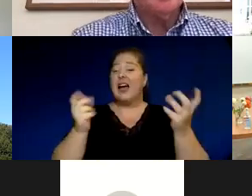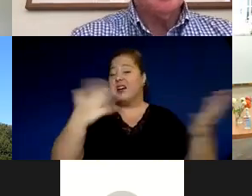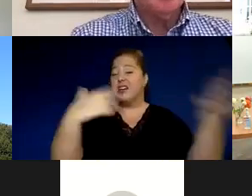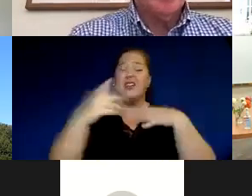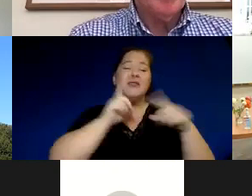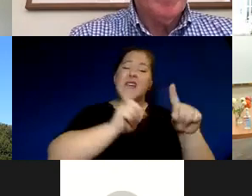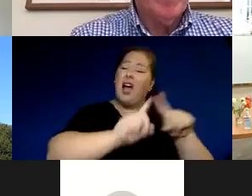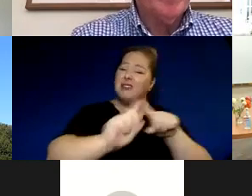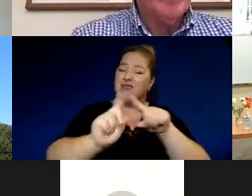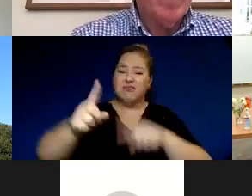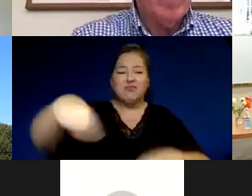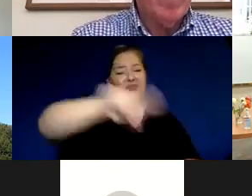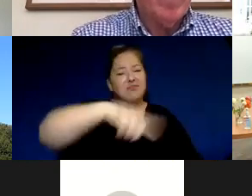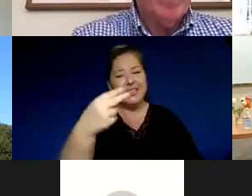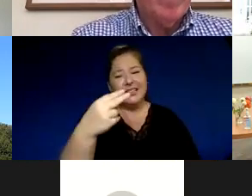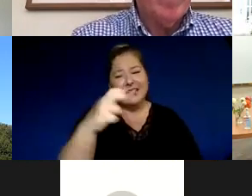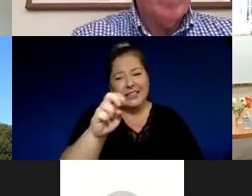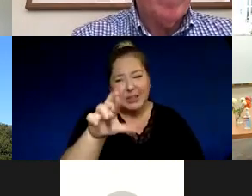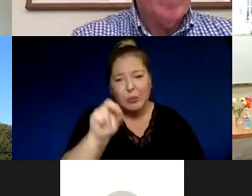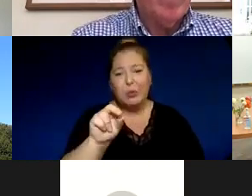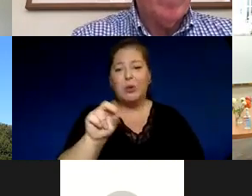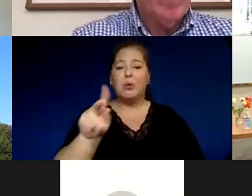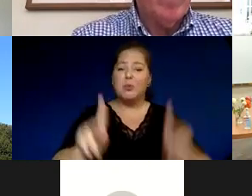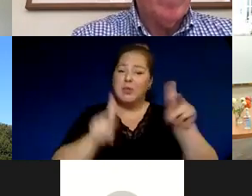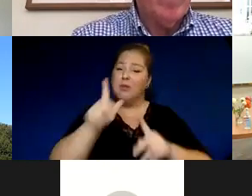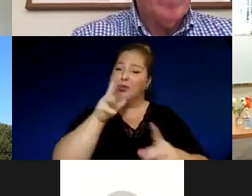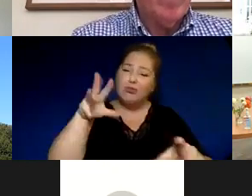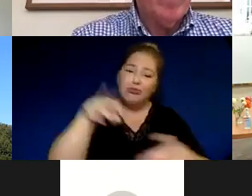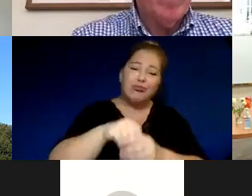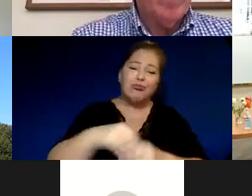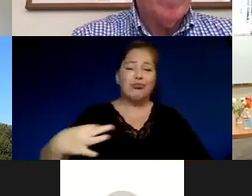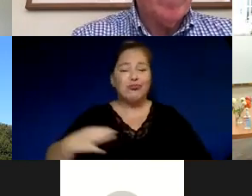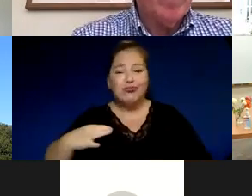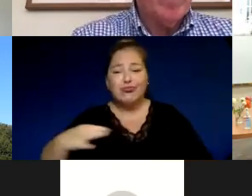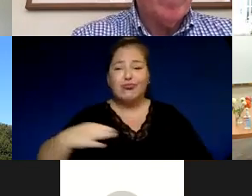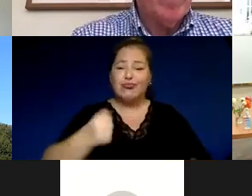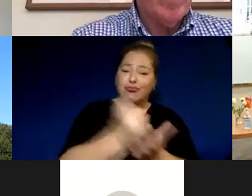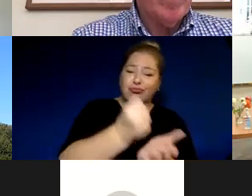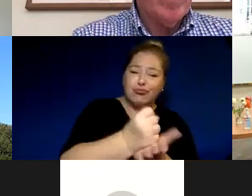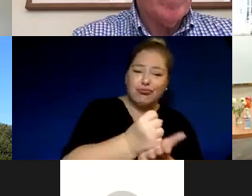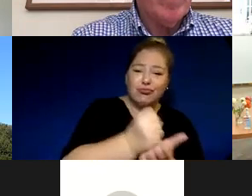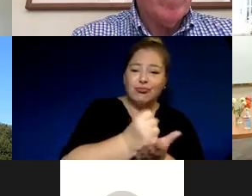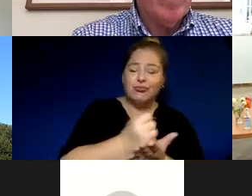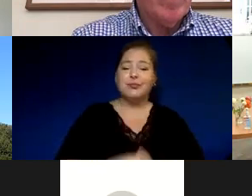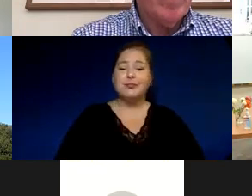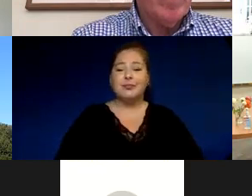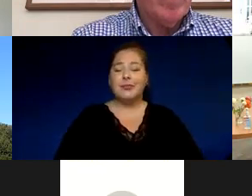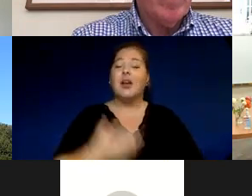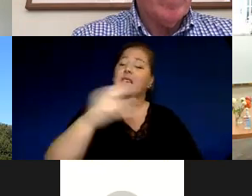que voluntarios, vecinos, no hay mejor momento para cuidarnos los unos a los otros, a